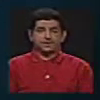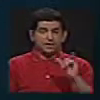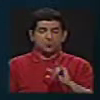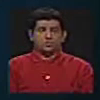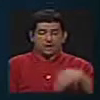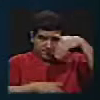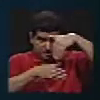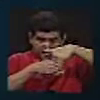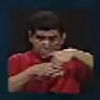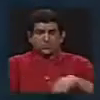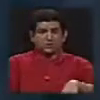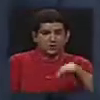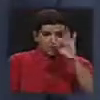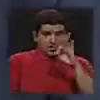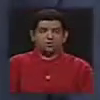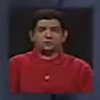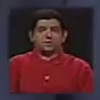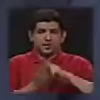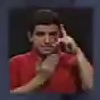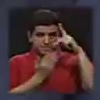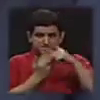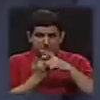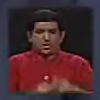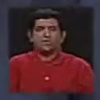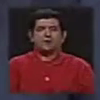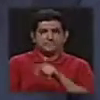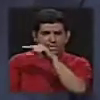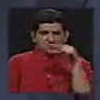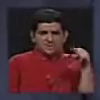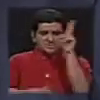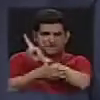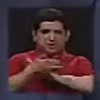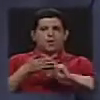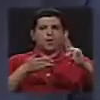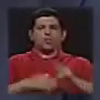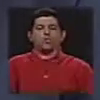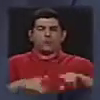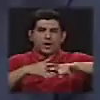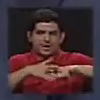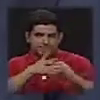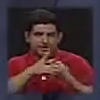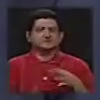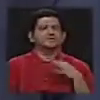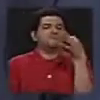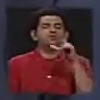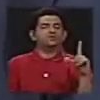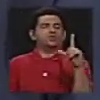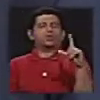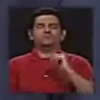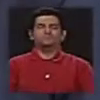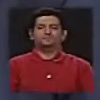edición usted puede encontrar el programa de la Semana Universitaria que comenzará el próximo